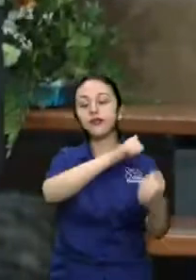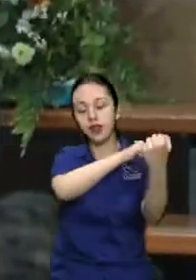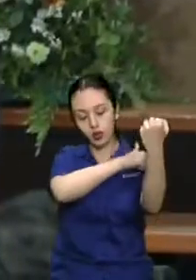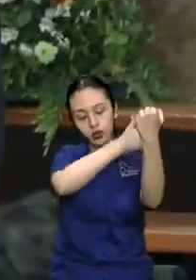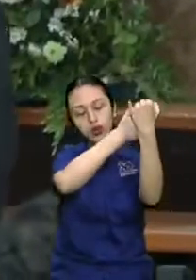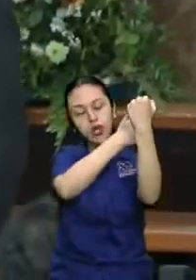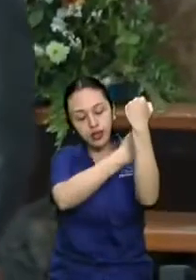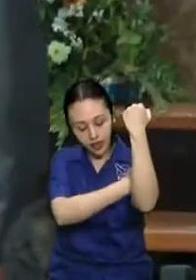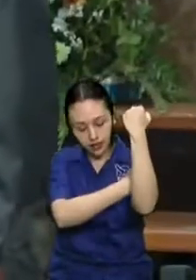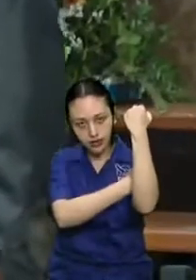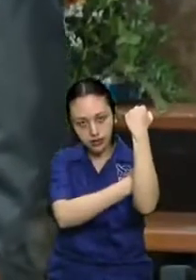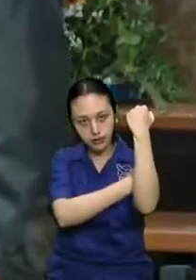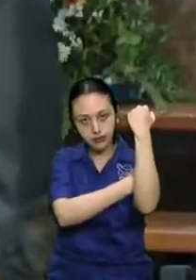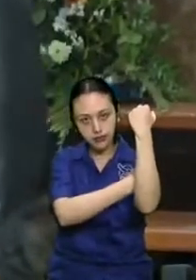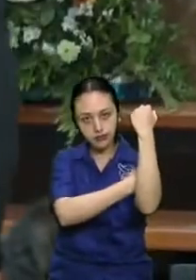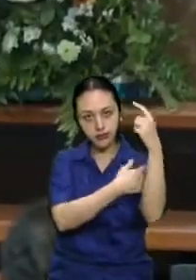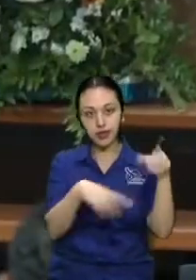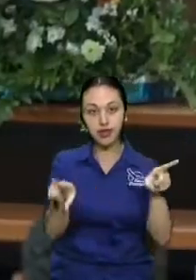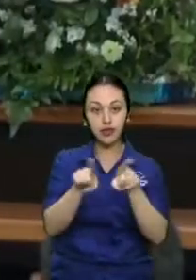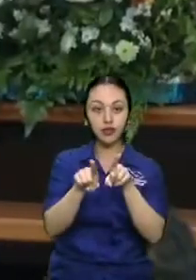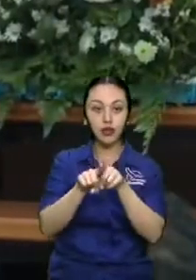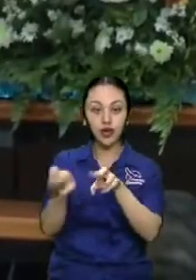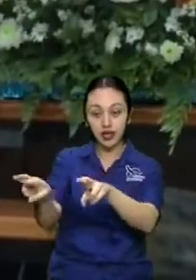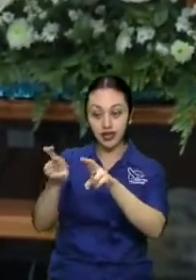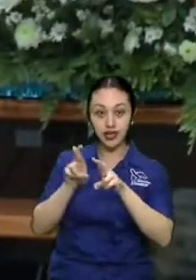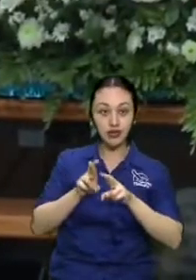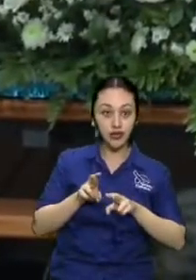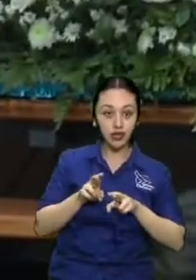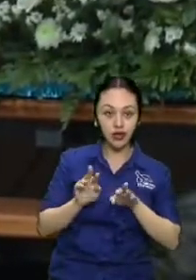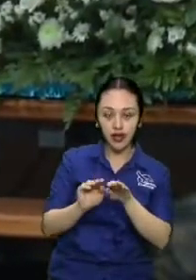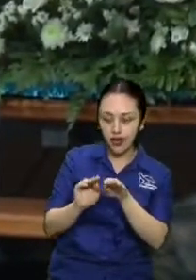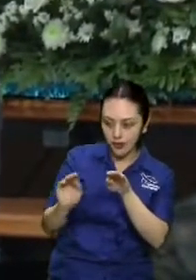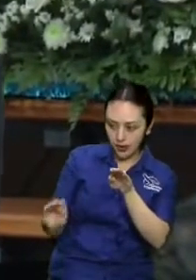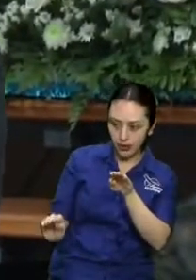Y en el menor recibes la bendición.